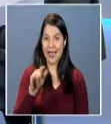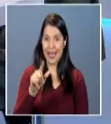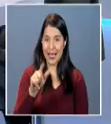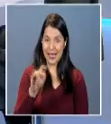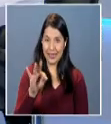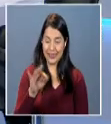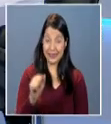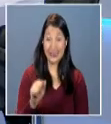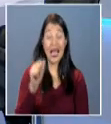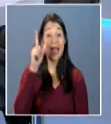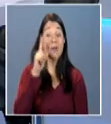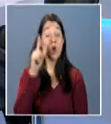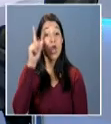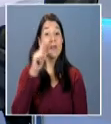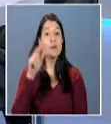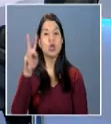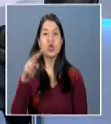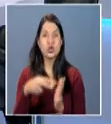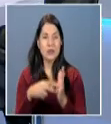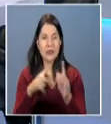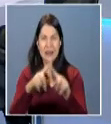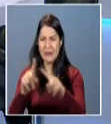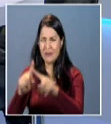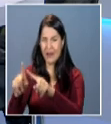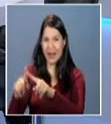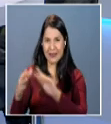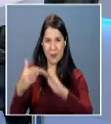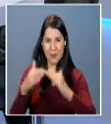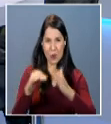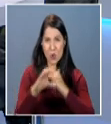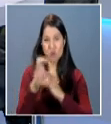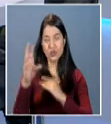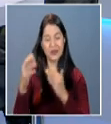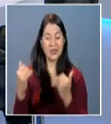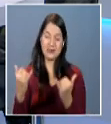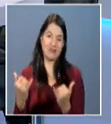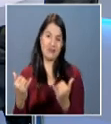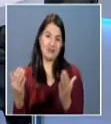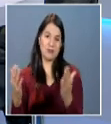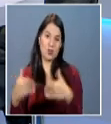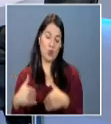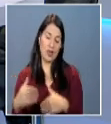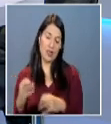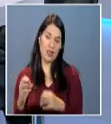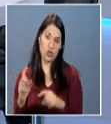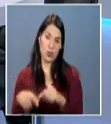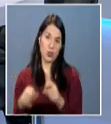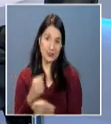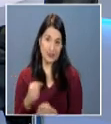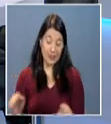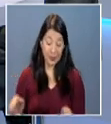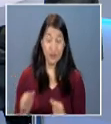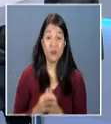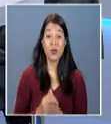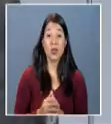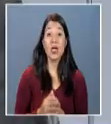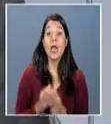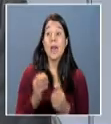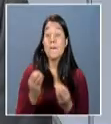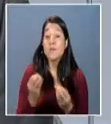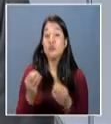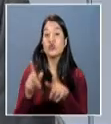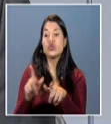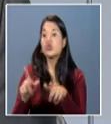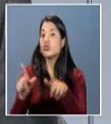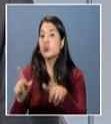Los Lirios, Los Cocos, etc. ¿Qué es lo que está pasando aquí? ¿Qué es lo que reflejan estos datos? Hay zonas en Costa Rica donde no hay Estado y el Estado ha sido suplido por